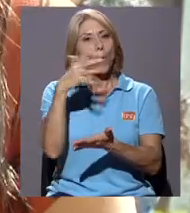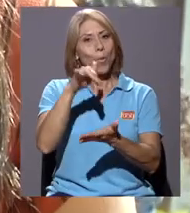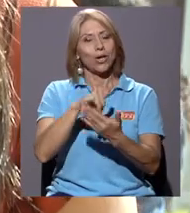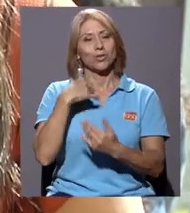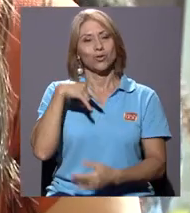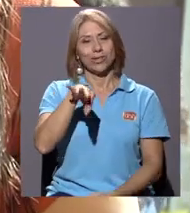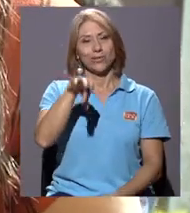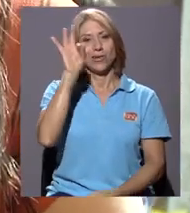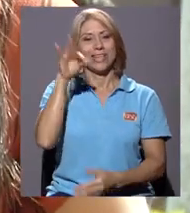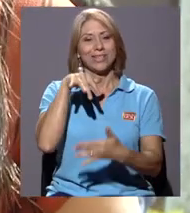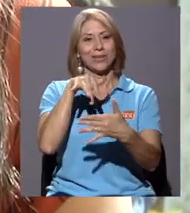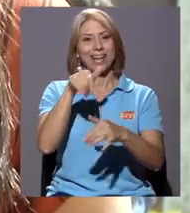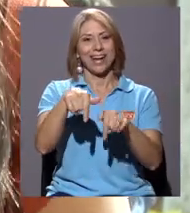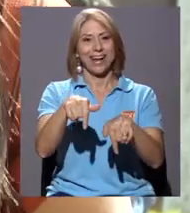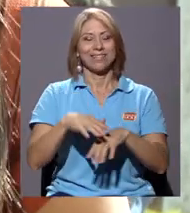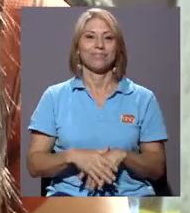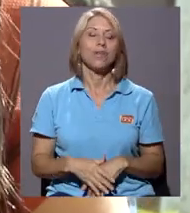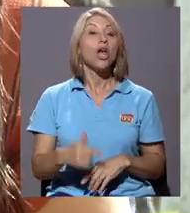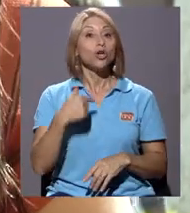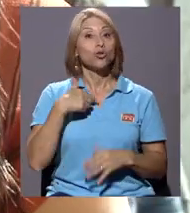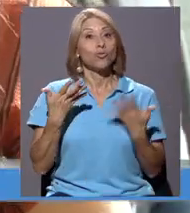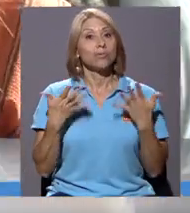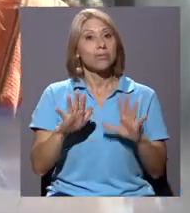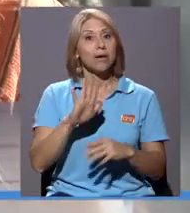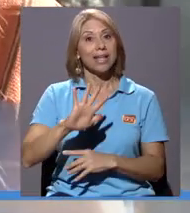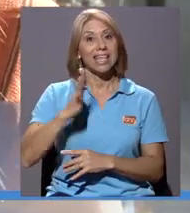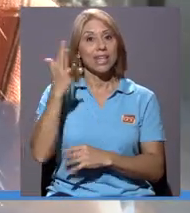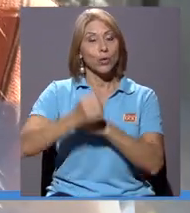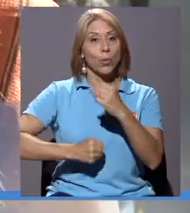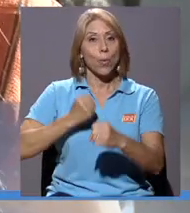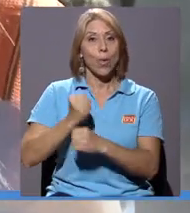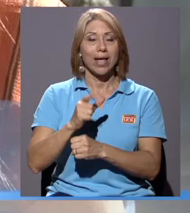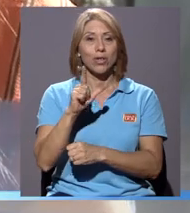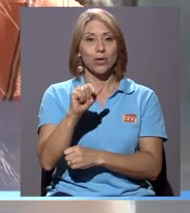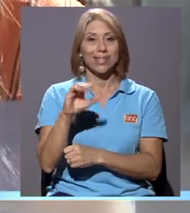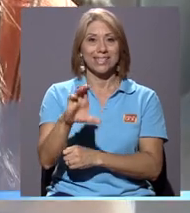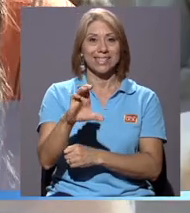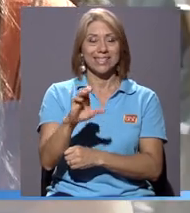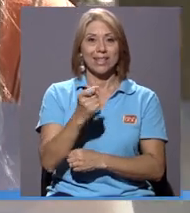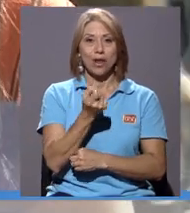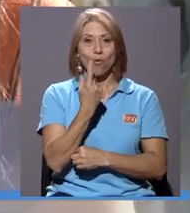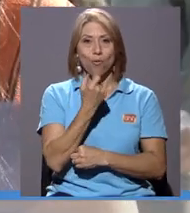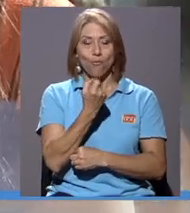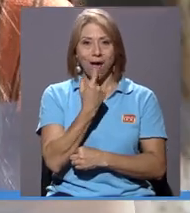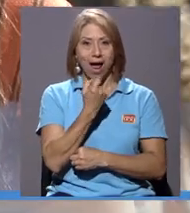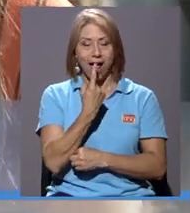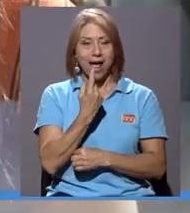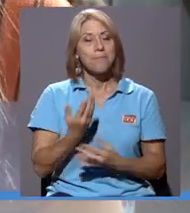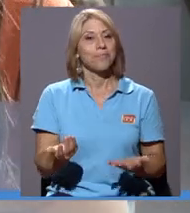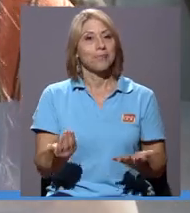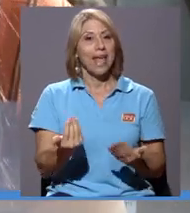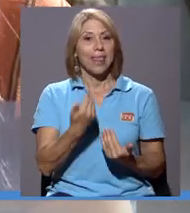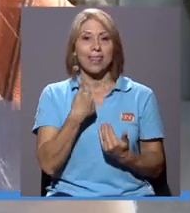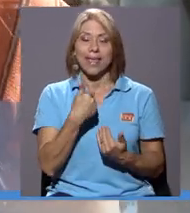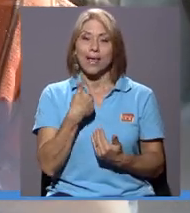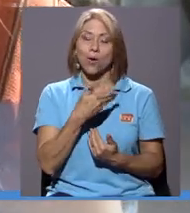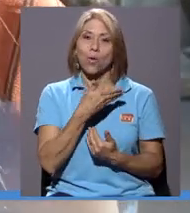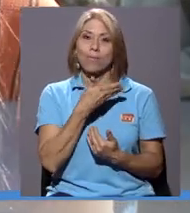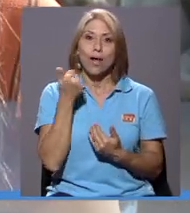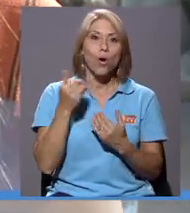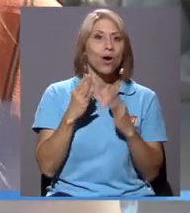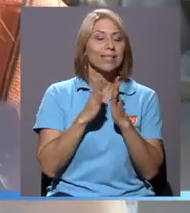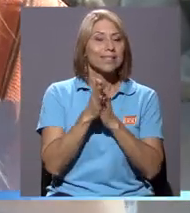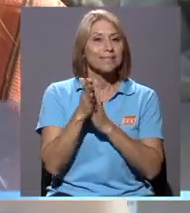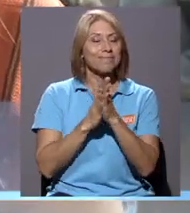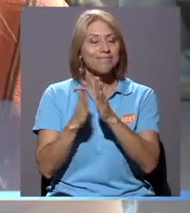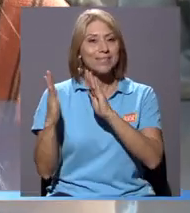acá. Estoy en quinto año de licenciatura en farmacia y tengo las mejores expectativas para este